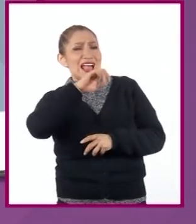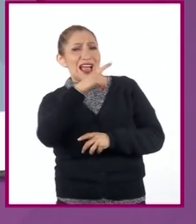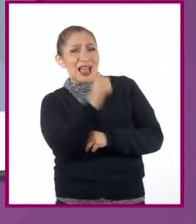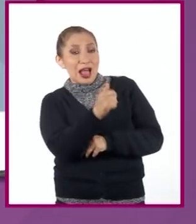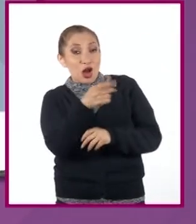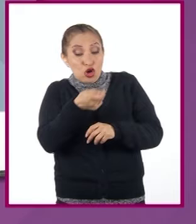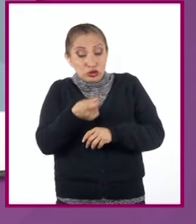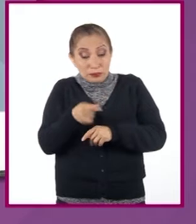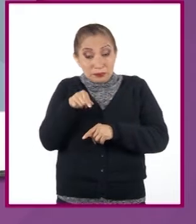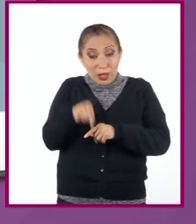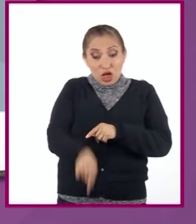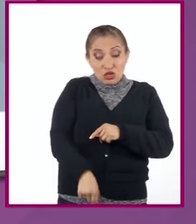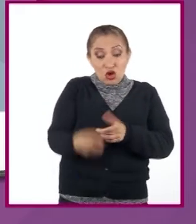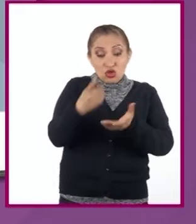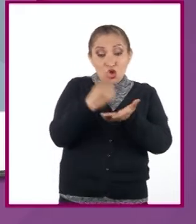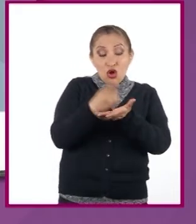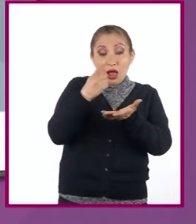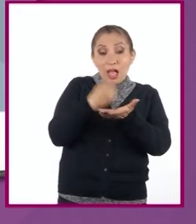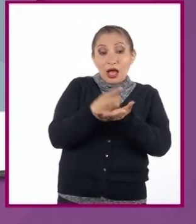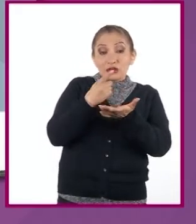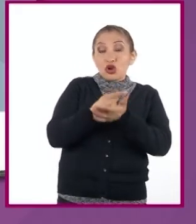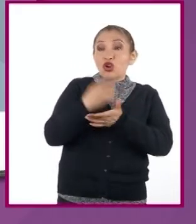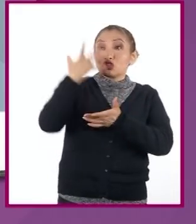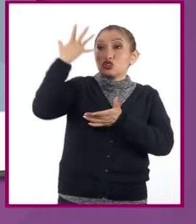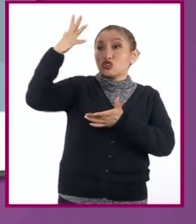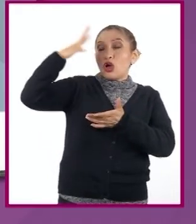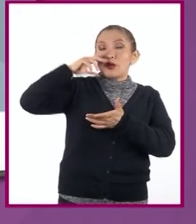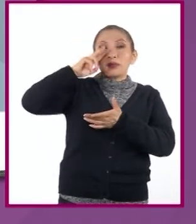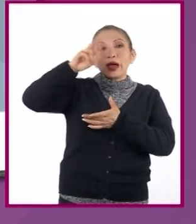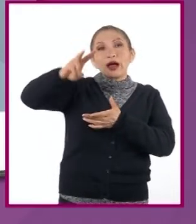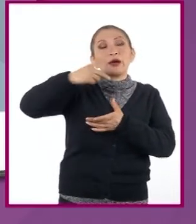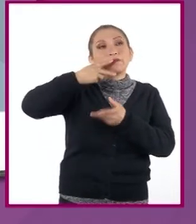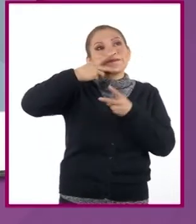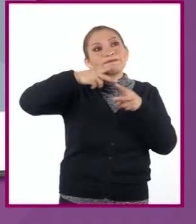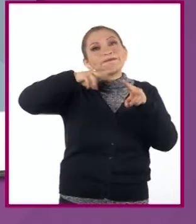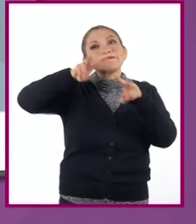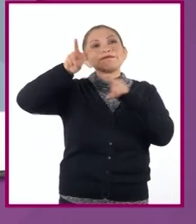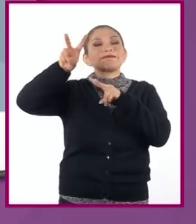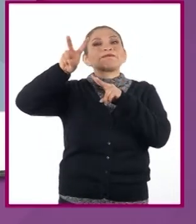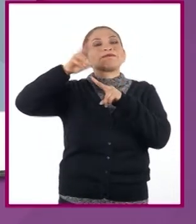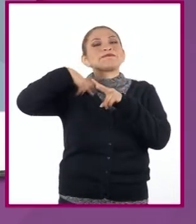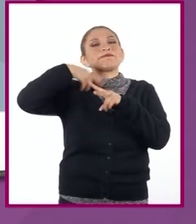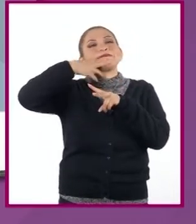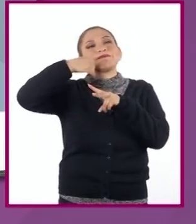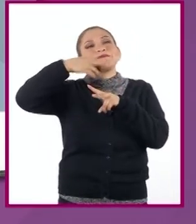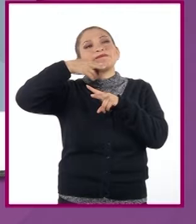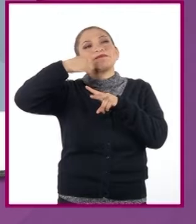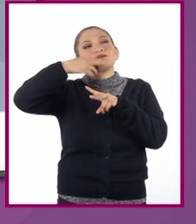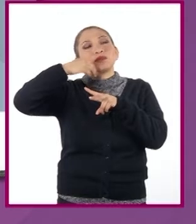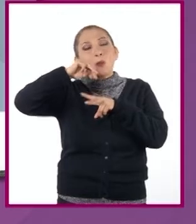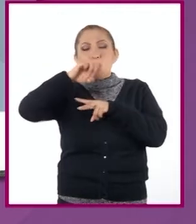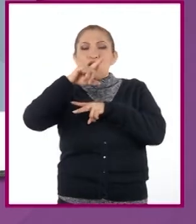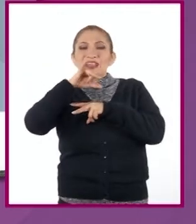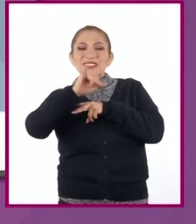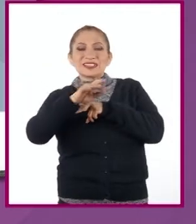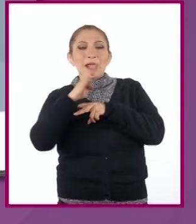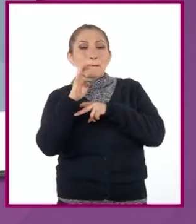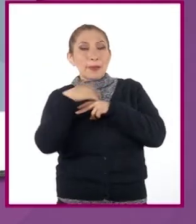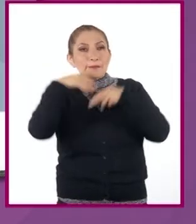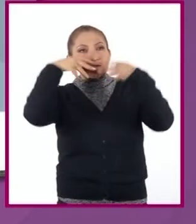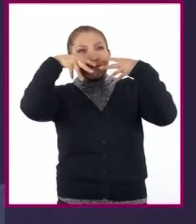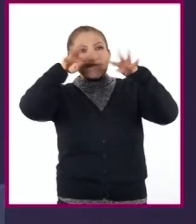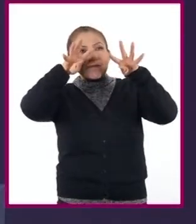Los perros, dorados al sol oblicuo, entornaron los ojos, dulcificando su molicie en beato